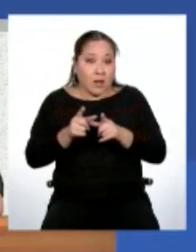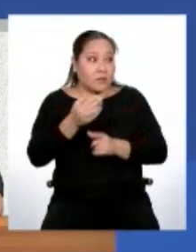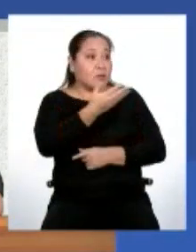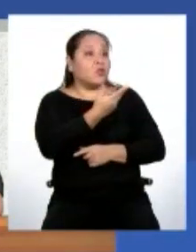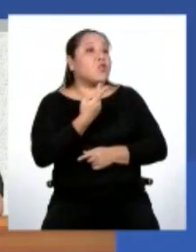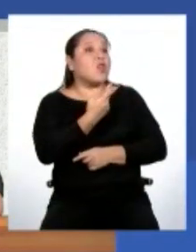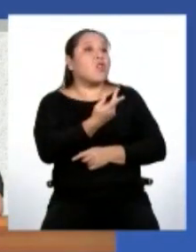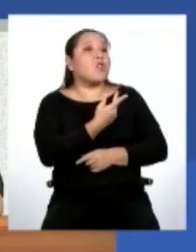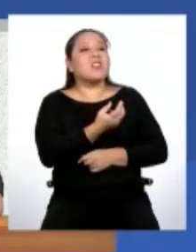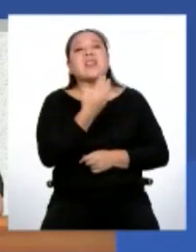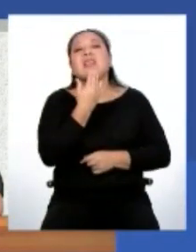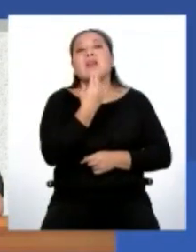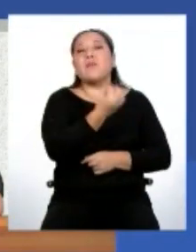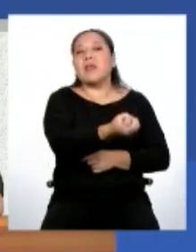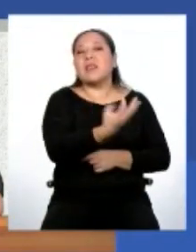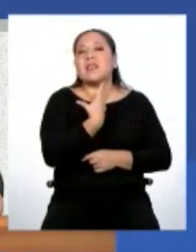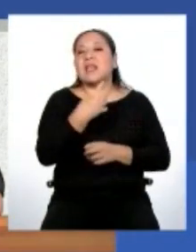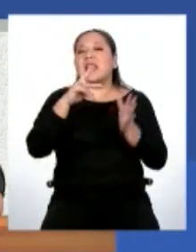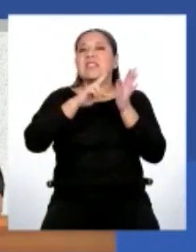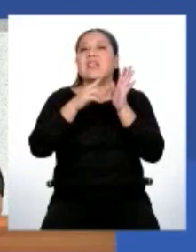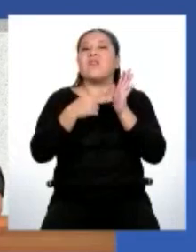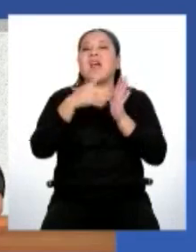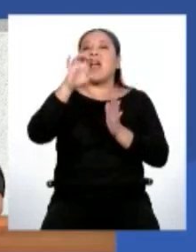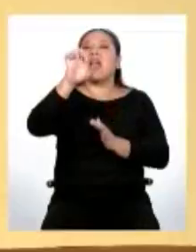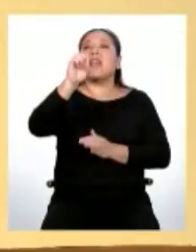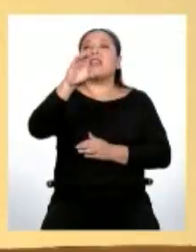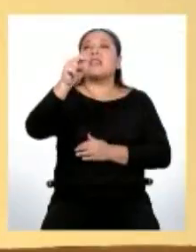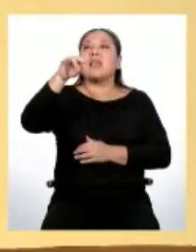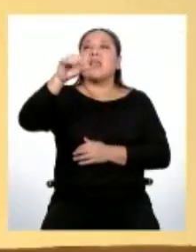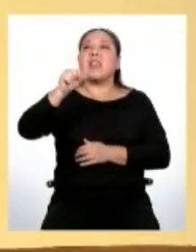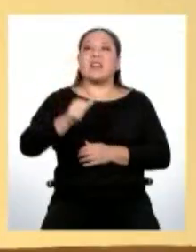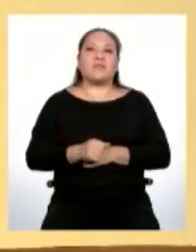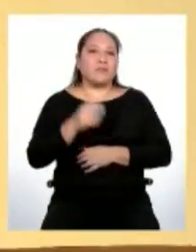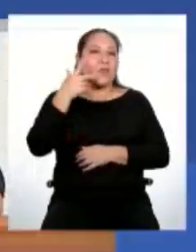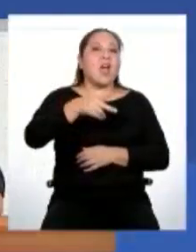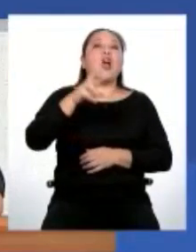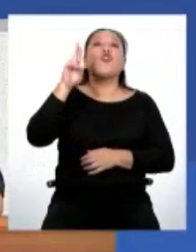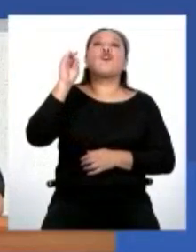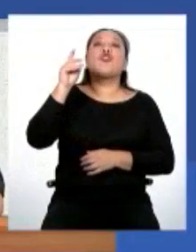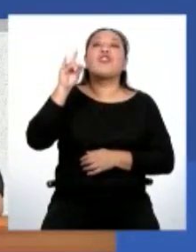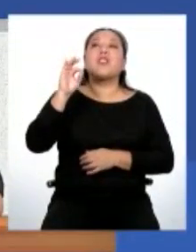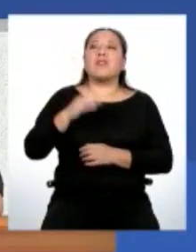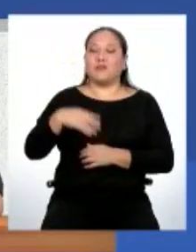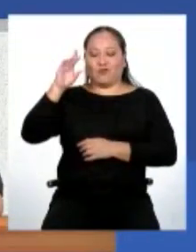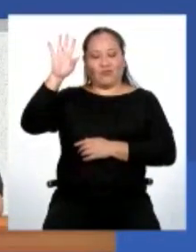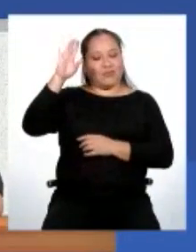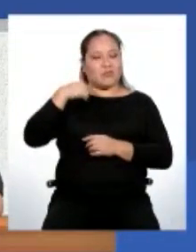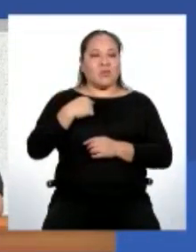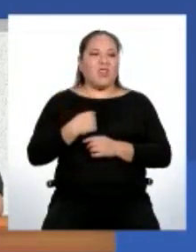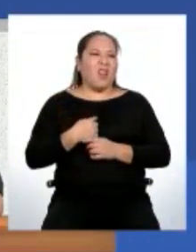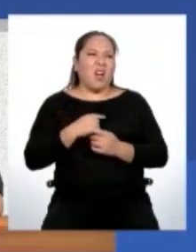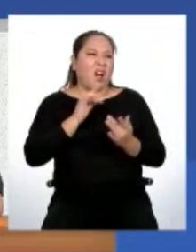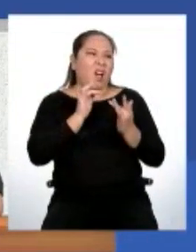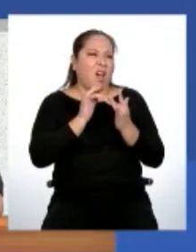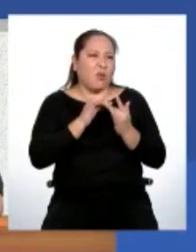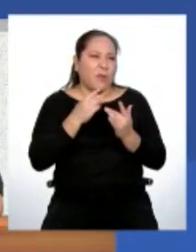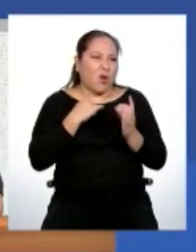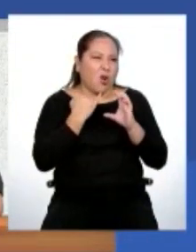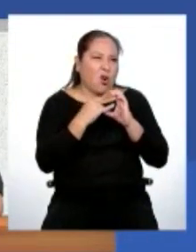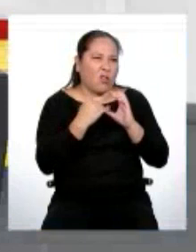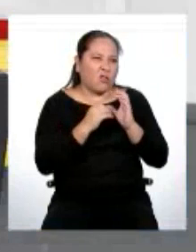Yaremis, ¿quién me dice qué son las escenas? Rodrigo. Yes. No vale, la conexión está